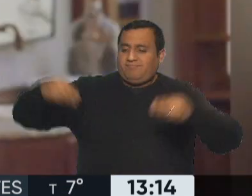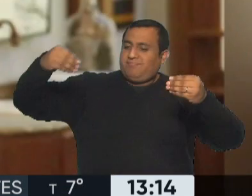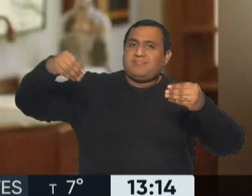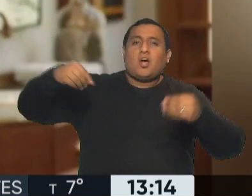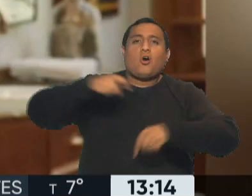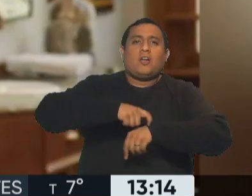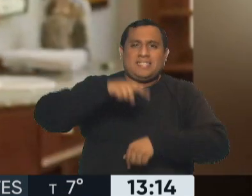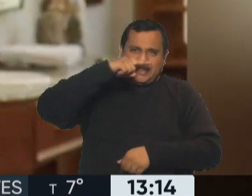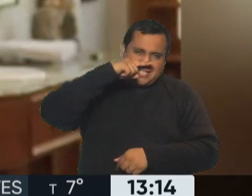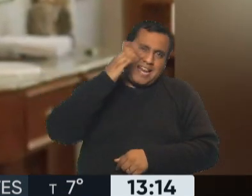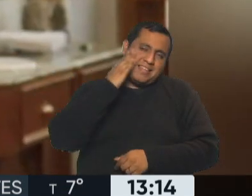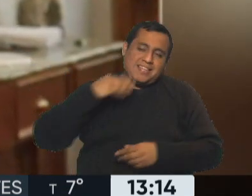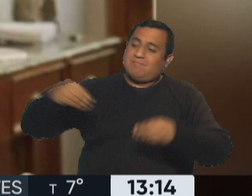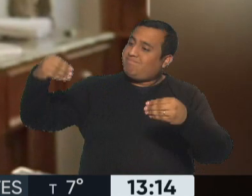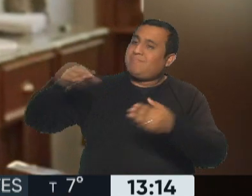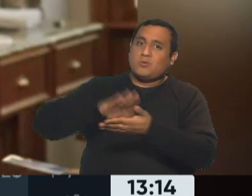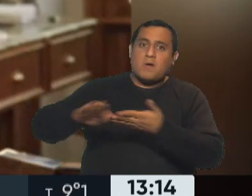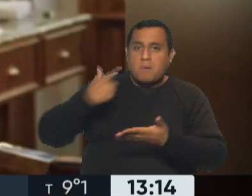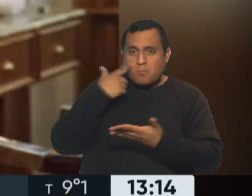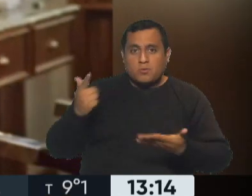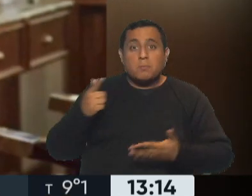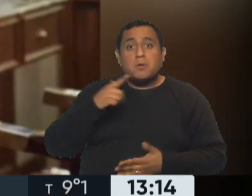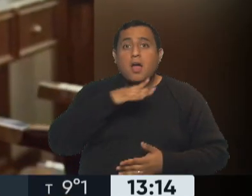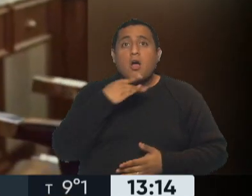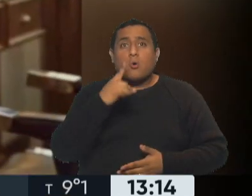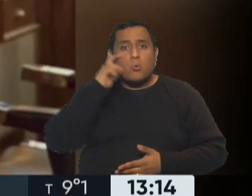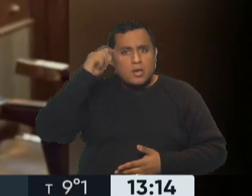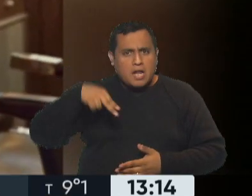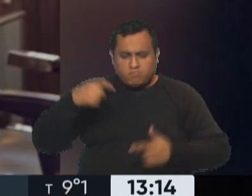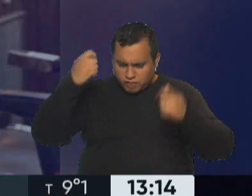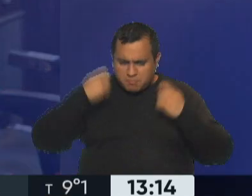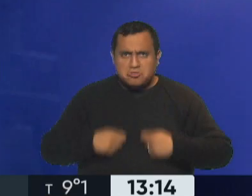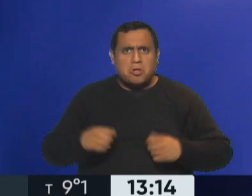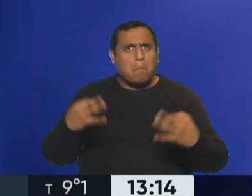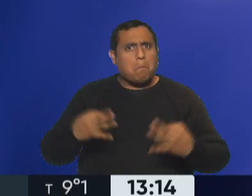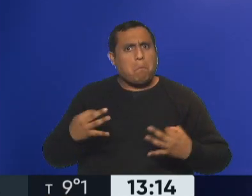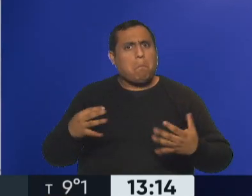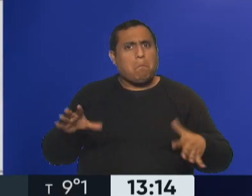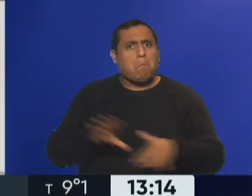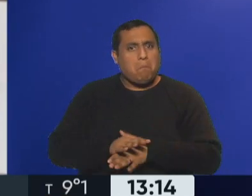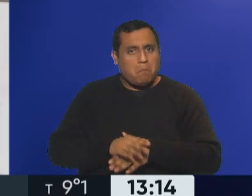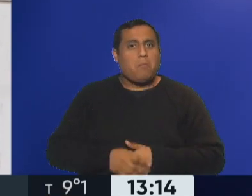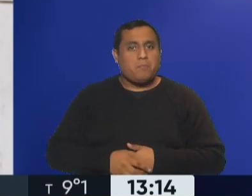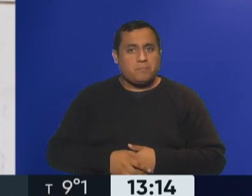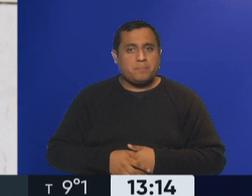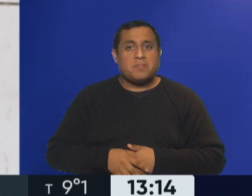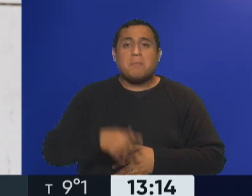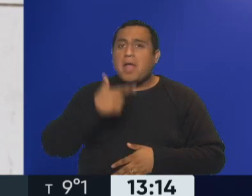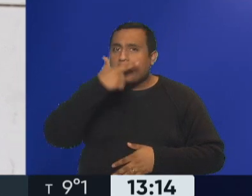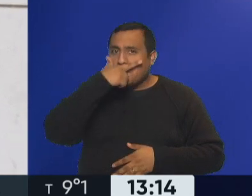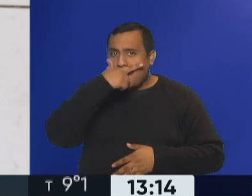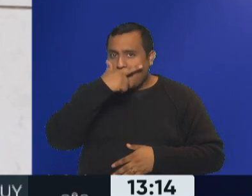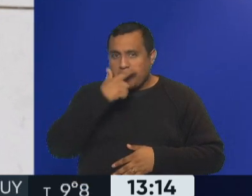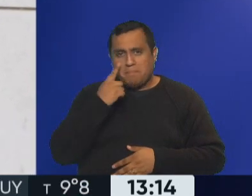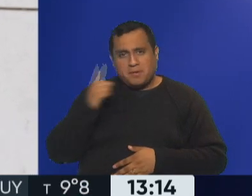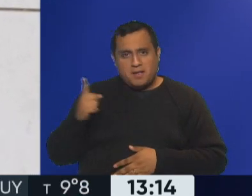de hoy. Señores, la camiseta de alterna. Mirá qué bien que le queda a Julián, le quedan bien todas, ¿no? A Julián, allí la de la camiseta de la selección. Mirá, Paulo Dybala.